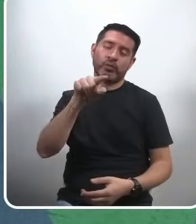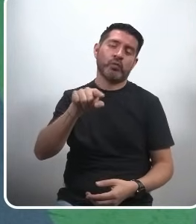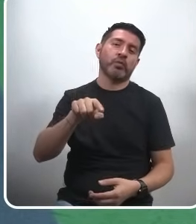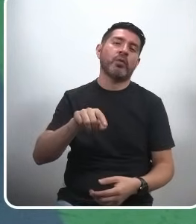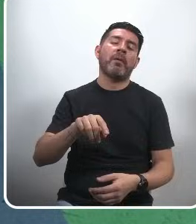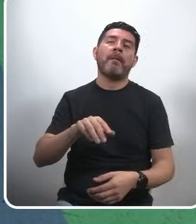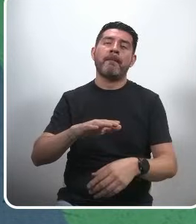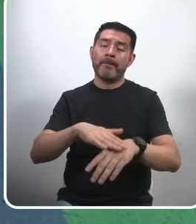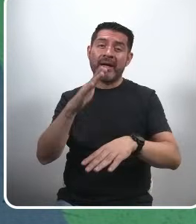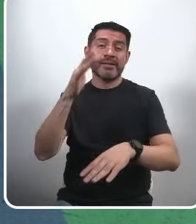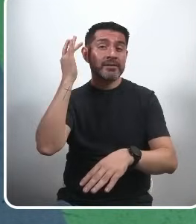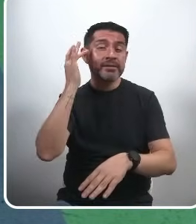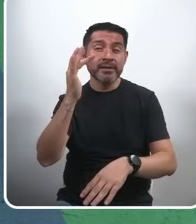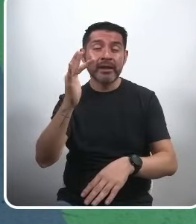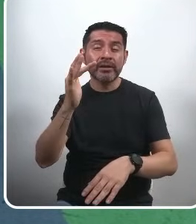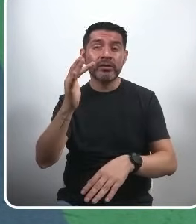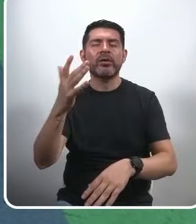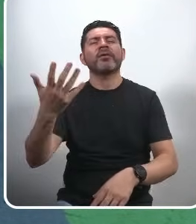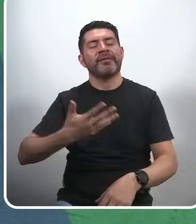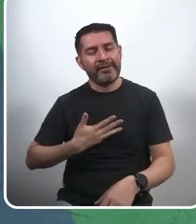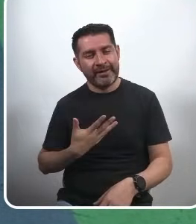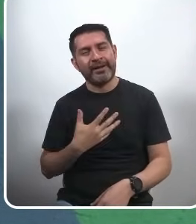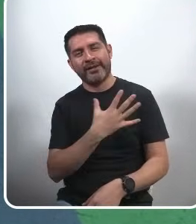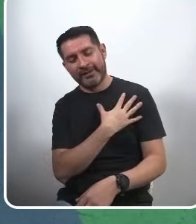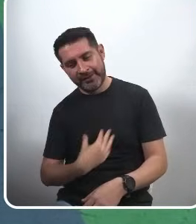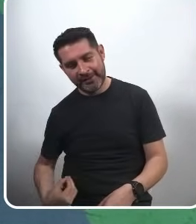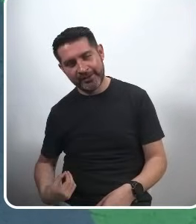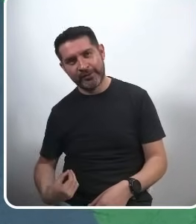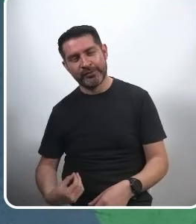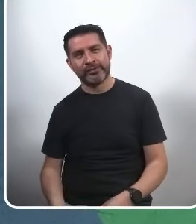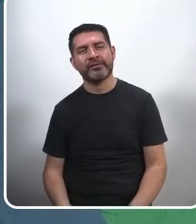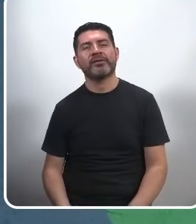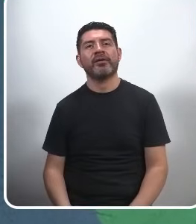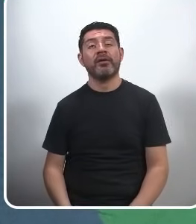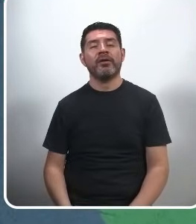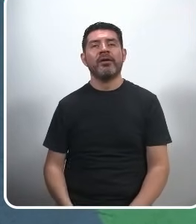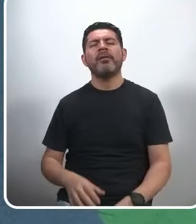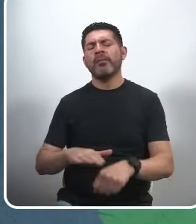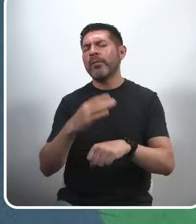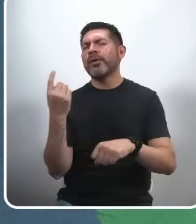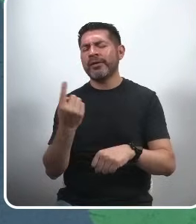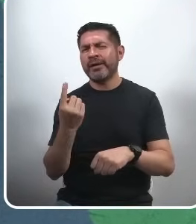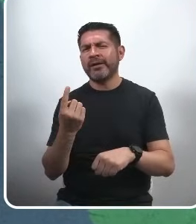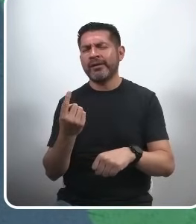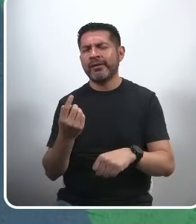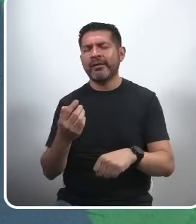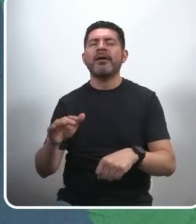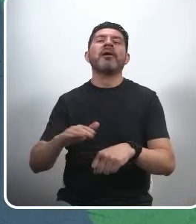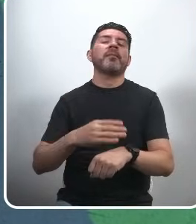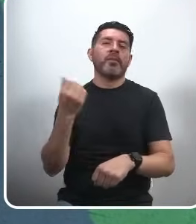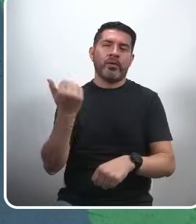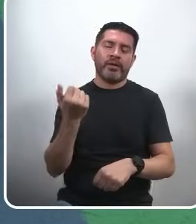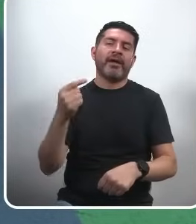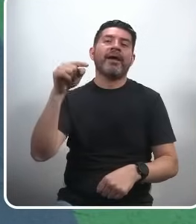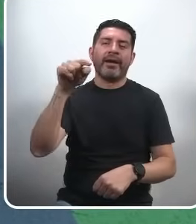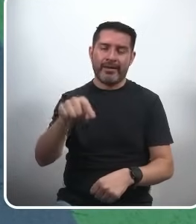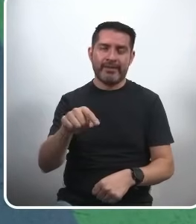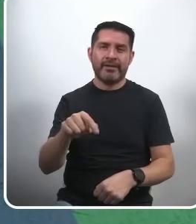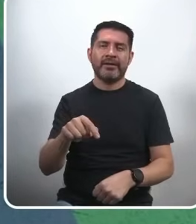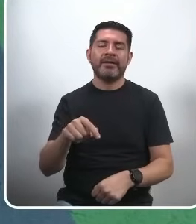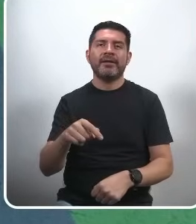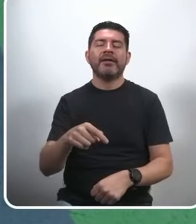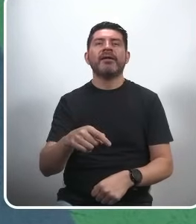¿Por qué? Porque ahí te das cuenta, ¿sí?, que ya la relación con la esposa y los hijos va sacando realmente qué